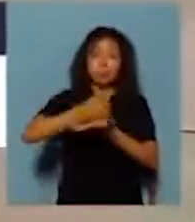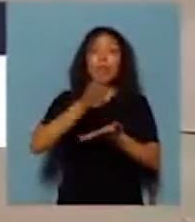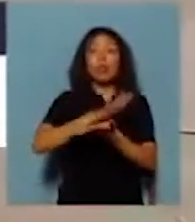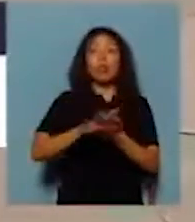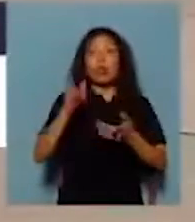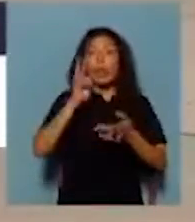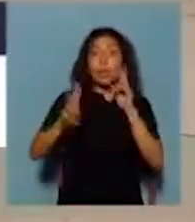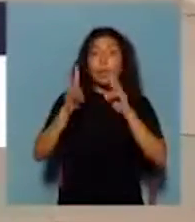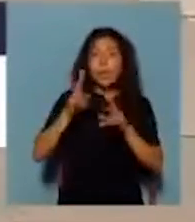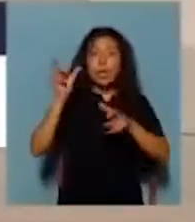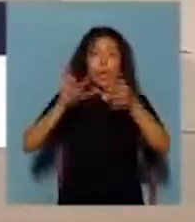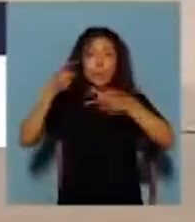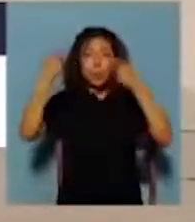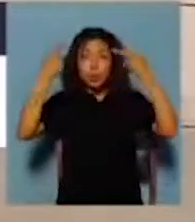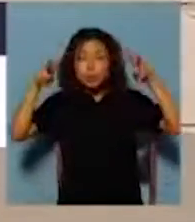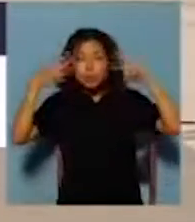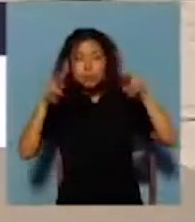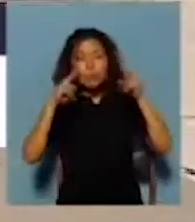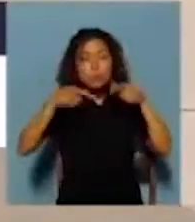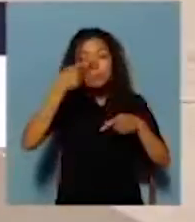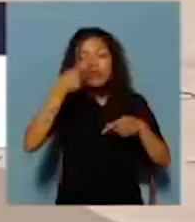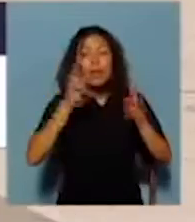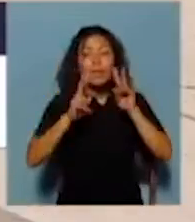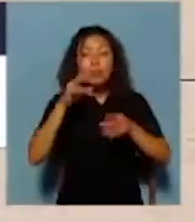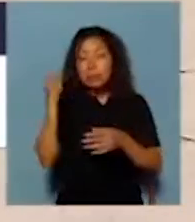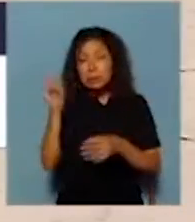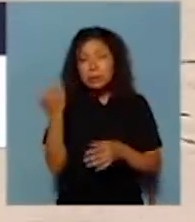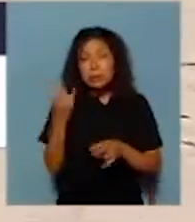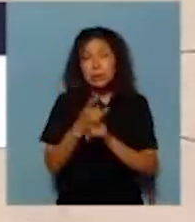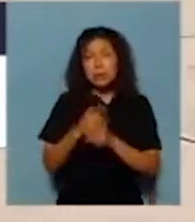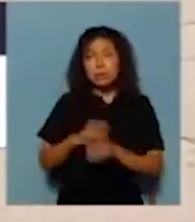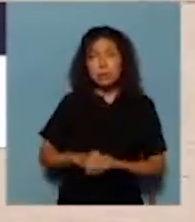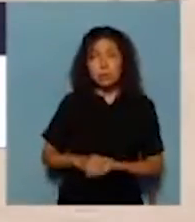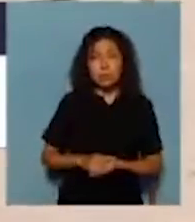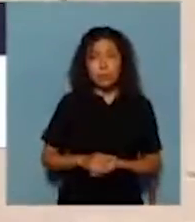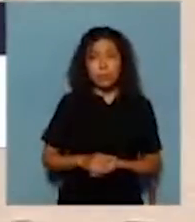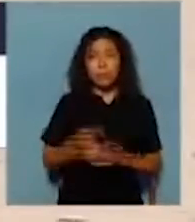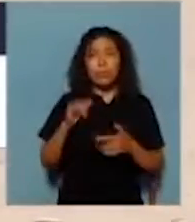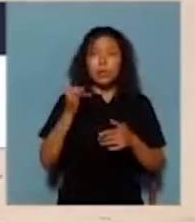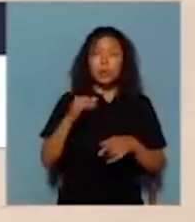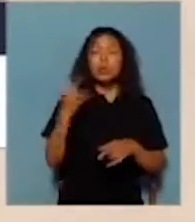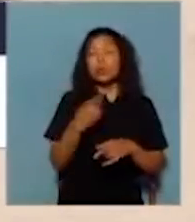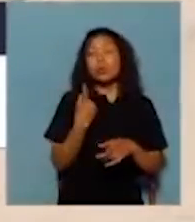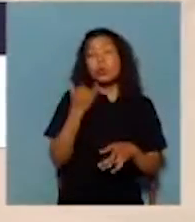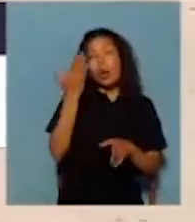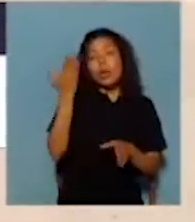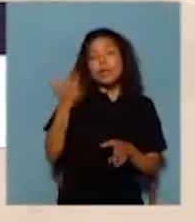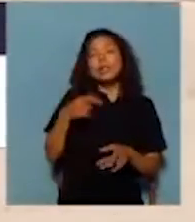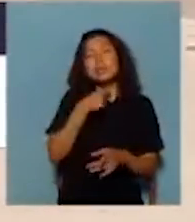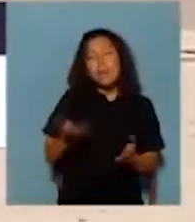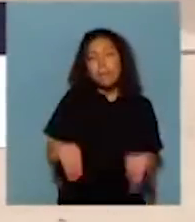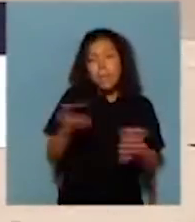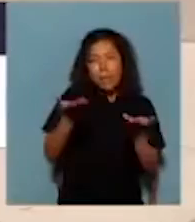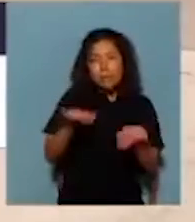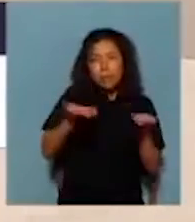hacer más ameno lo que es la exposición y el recorrido, digamos. Sí, sí, efectivamente, tratamos siempre de que sea un poco mejor que el anterior, esa es